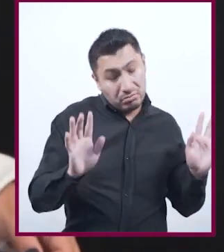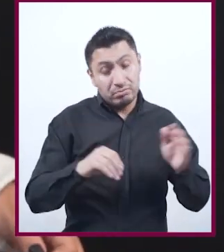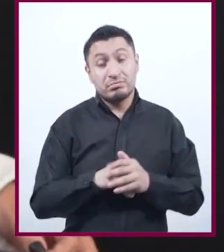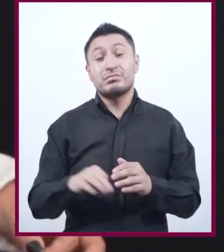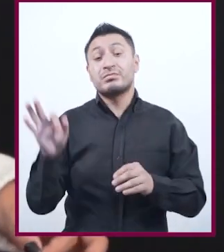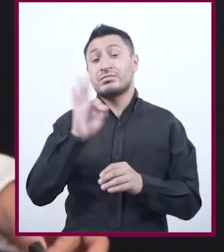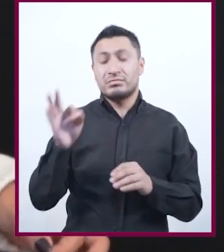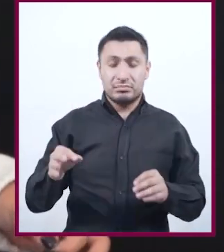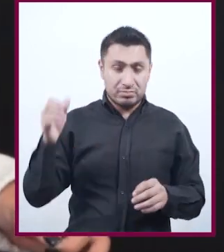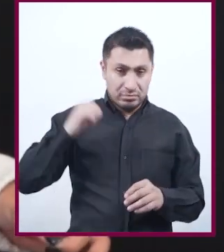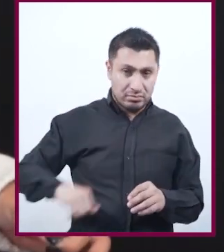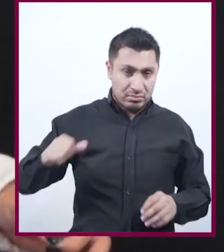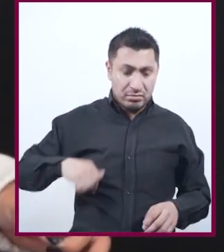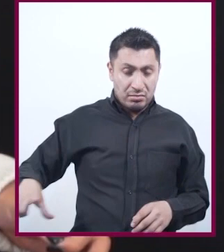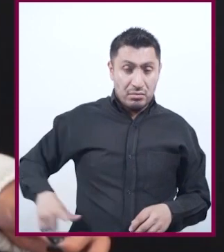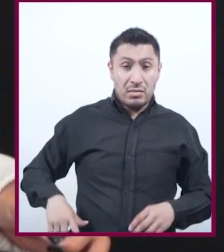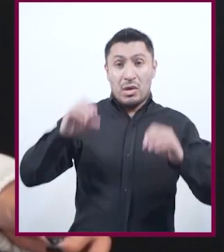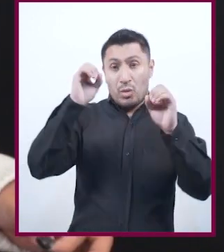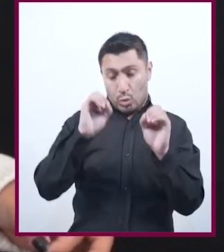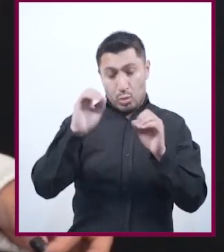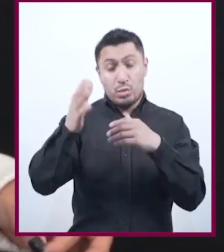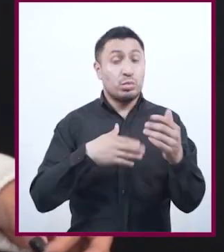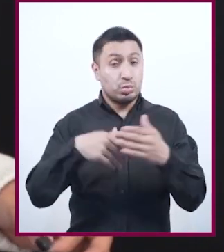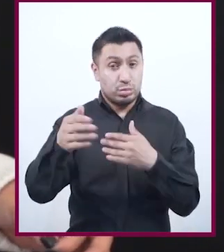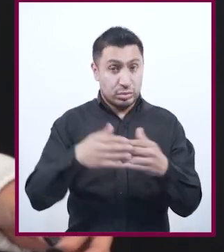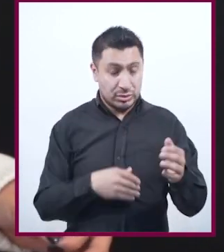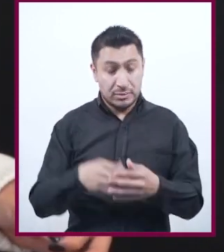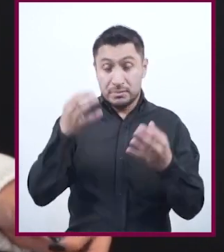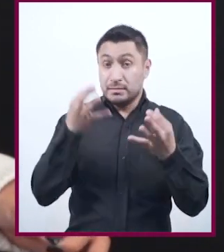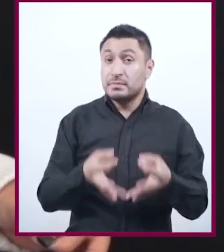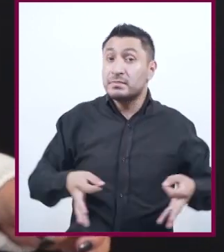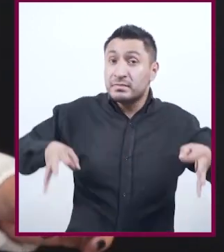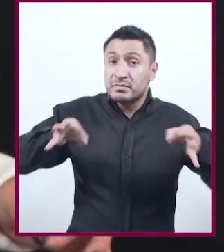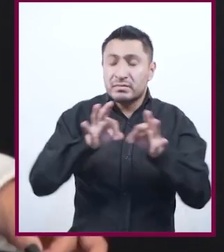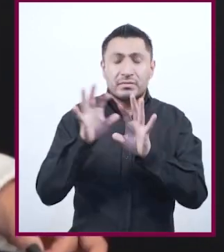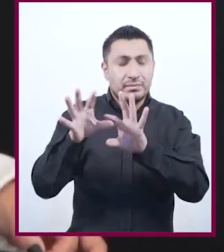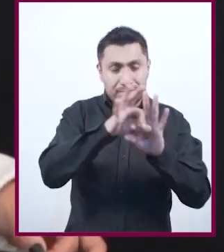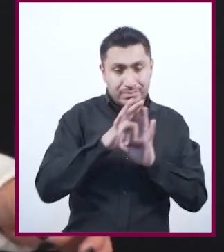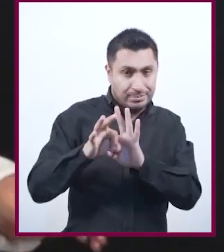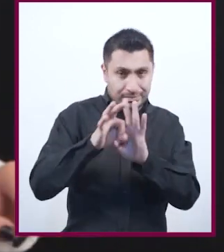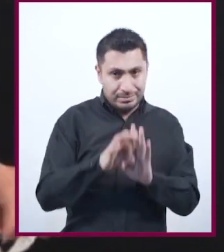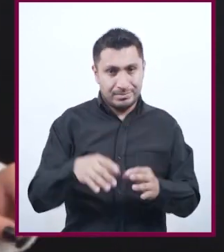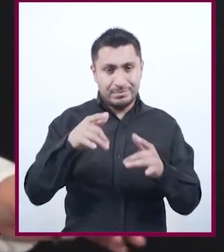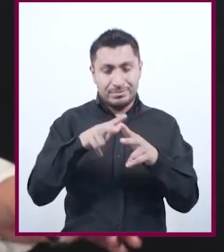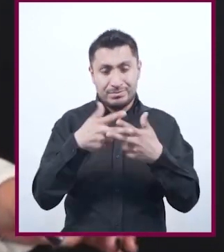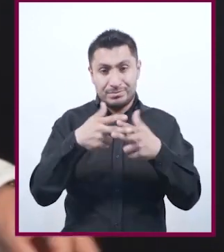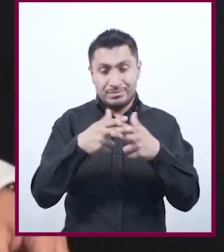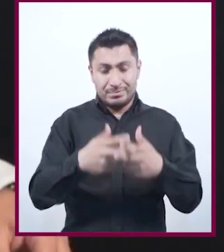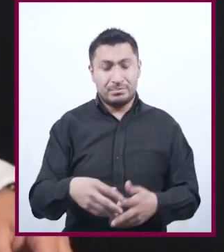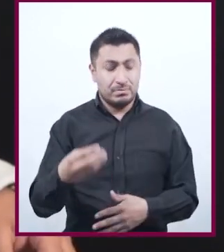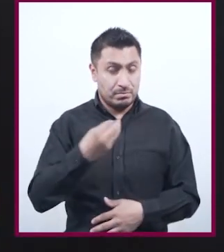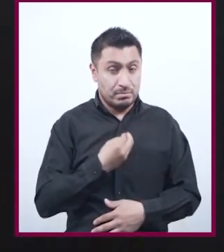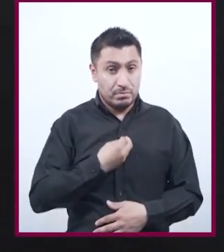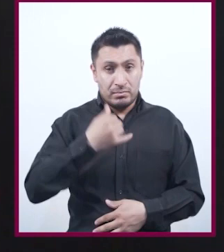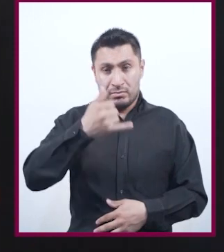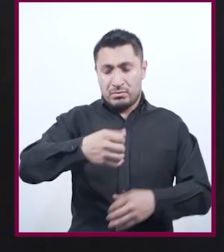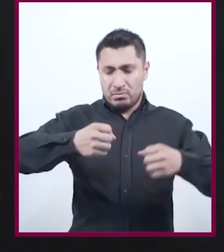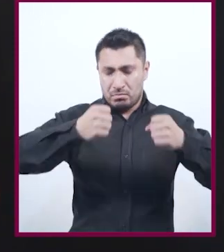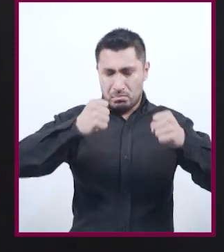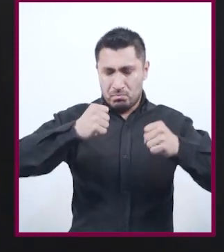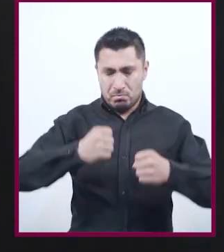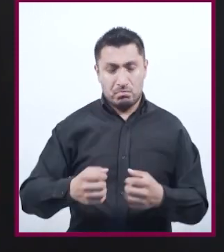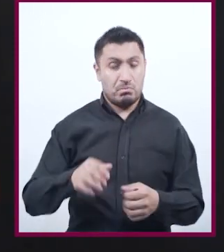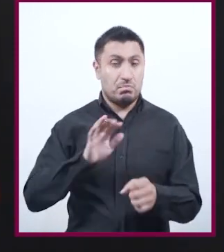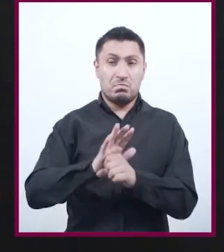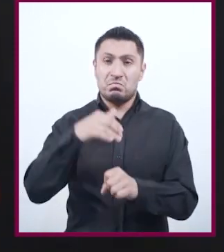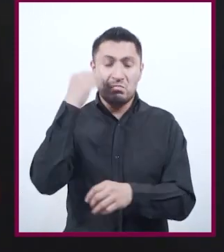actualidad. Lo importante es la unión, como herramienta de resistencia y fortalecimiento de cualquier sociedad. Nos lo